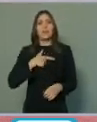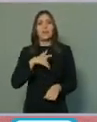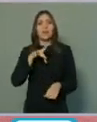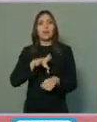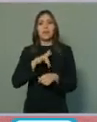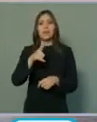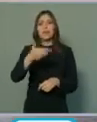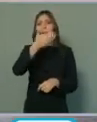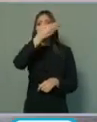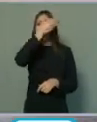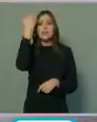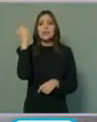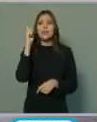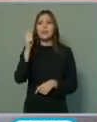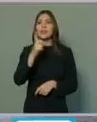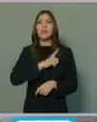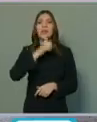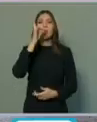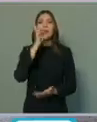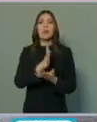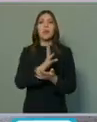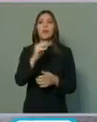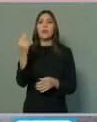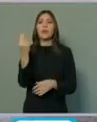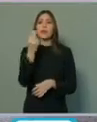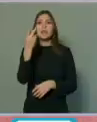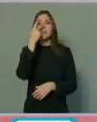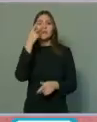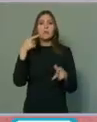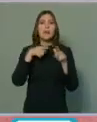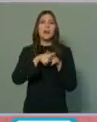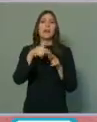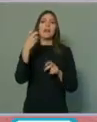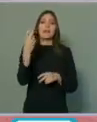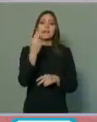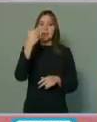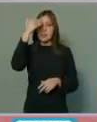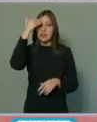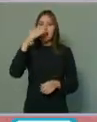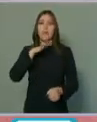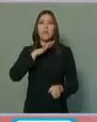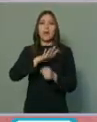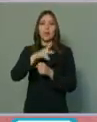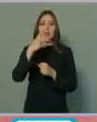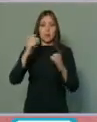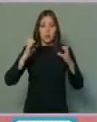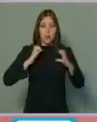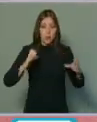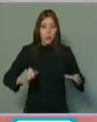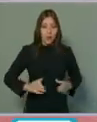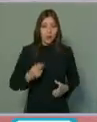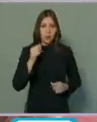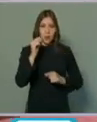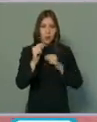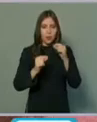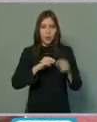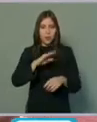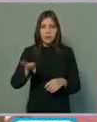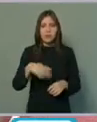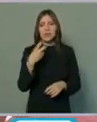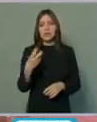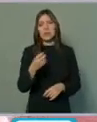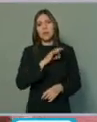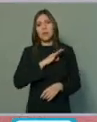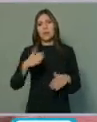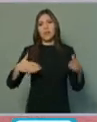ni siquiera pensar en la penetración. Entonces descubran su mapa erótico, descubran el mapa erótico de su pareja y la verdad es que puede ser una